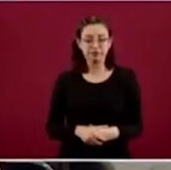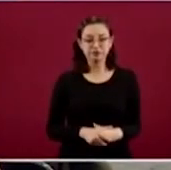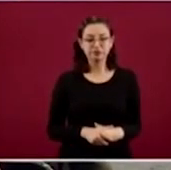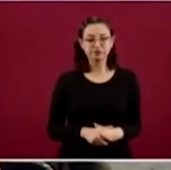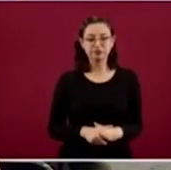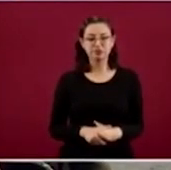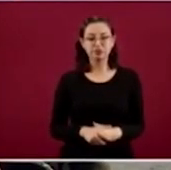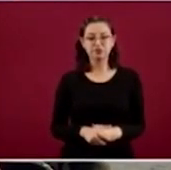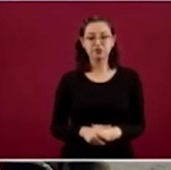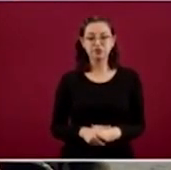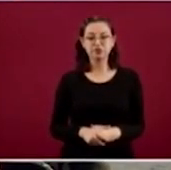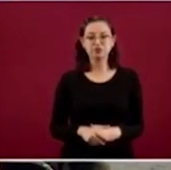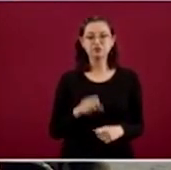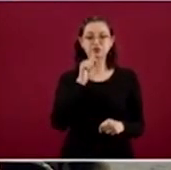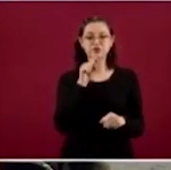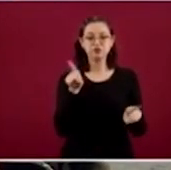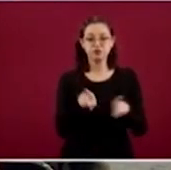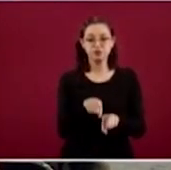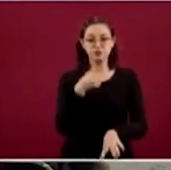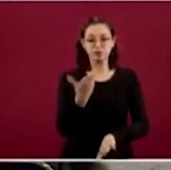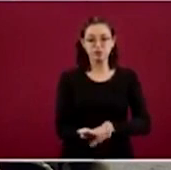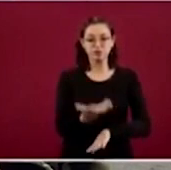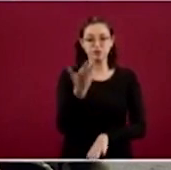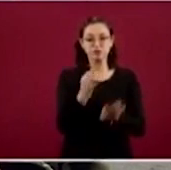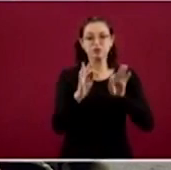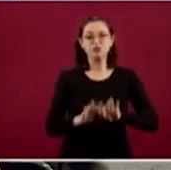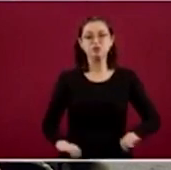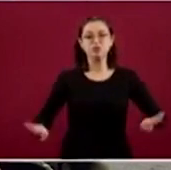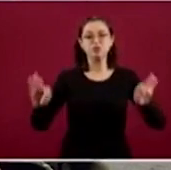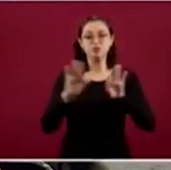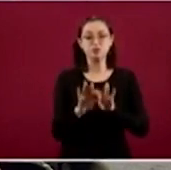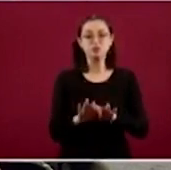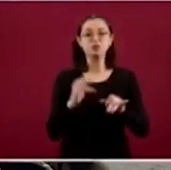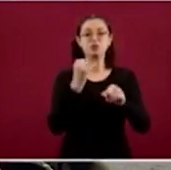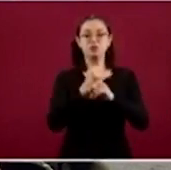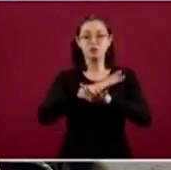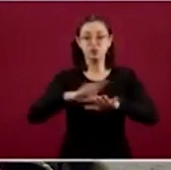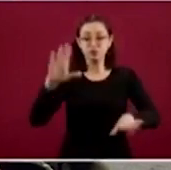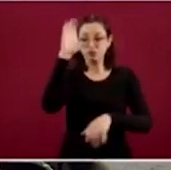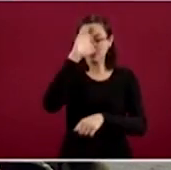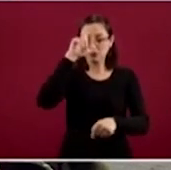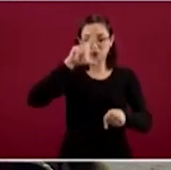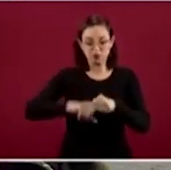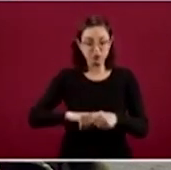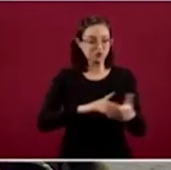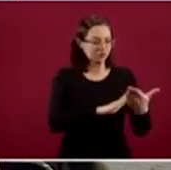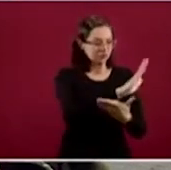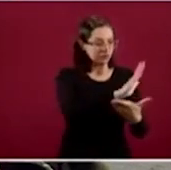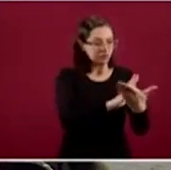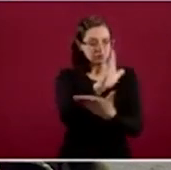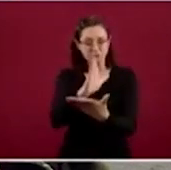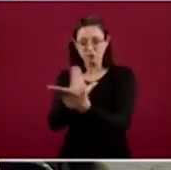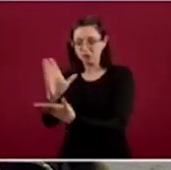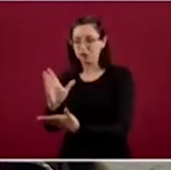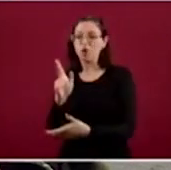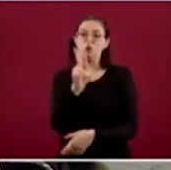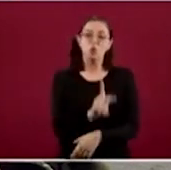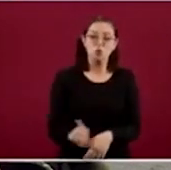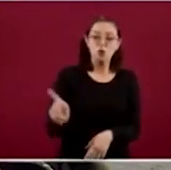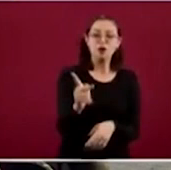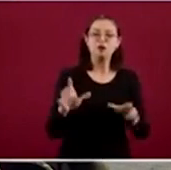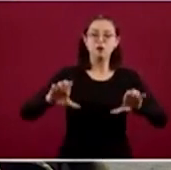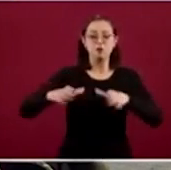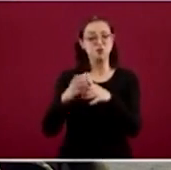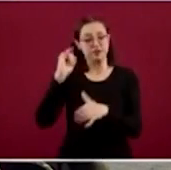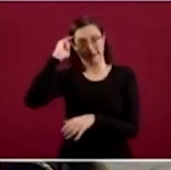Por otro lado, es muy importante también que esta información tenga pertinencia cultural, es decir, pueda ser accesible a los pueblos y a las